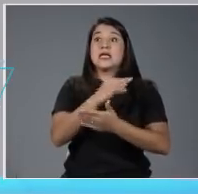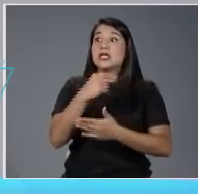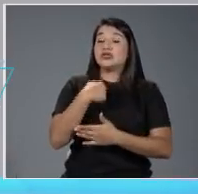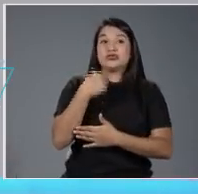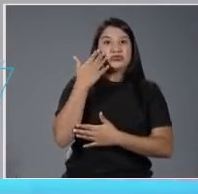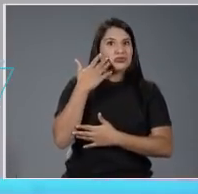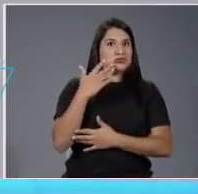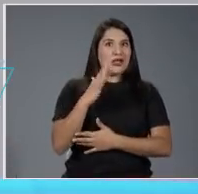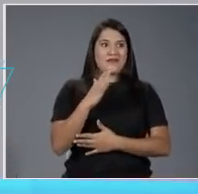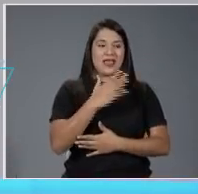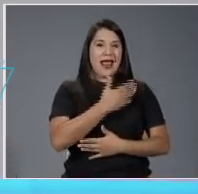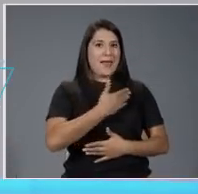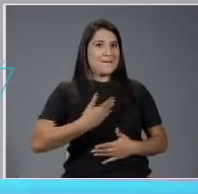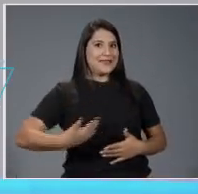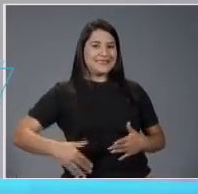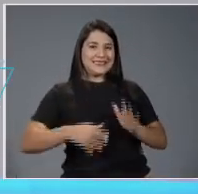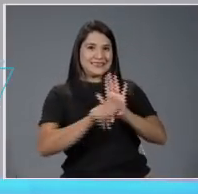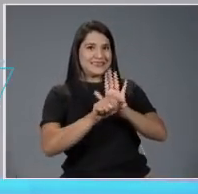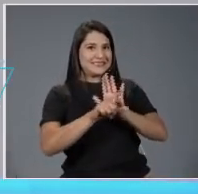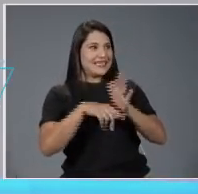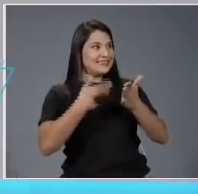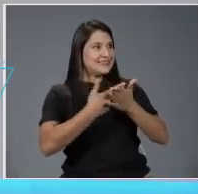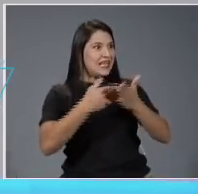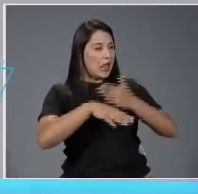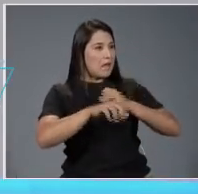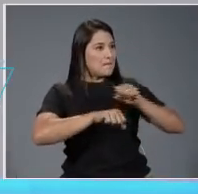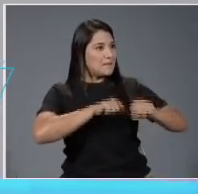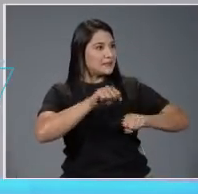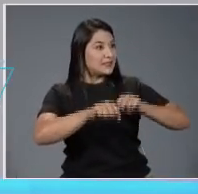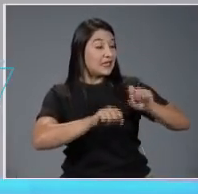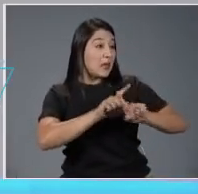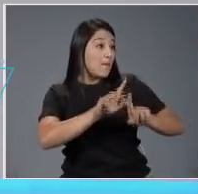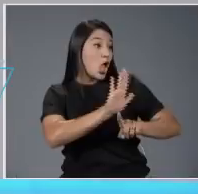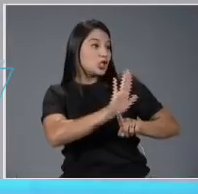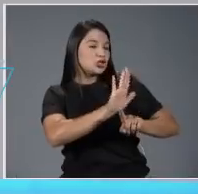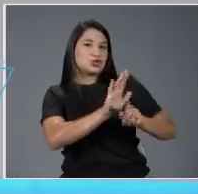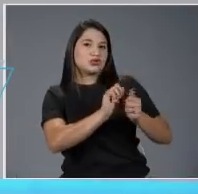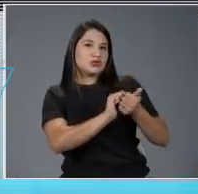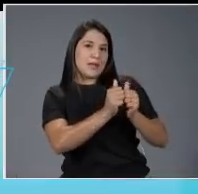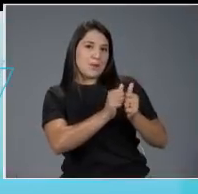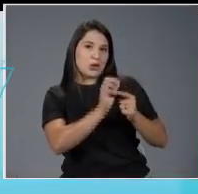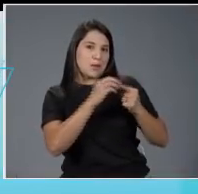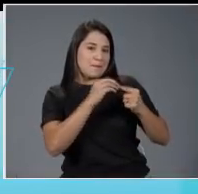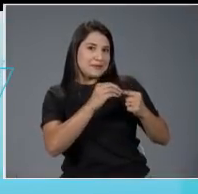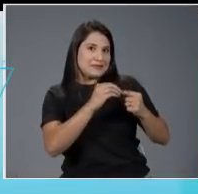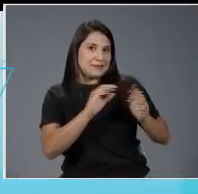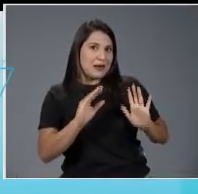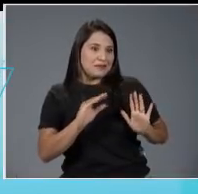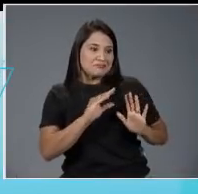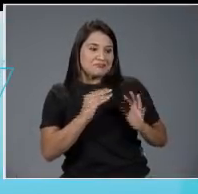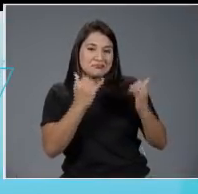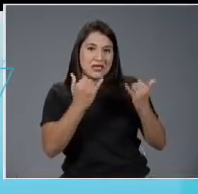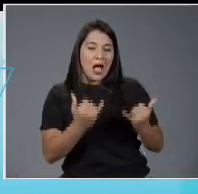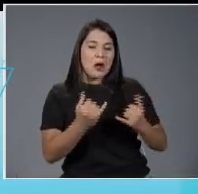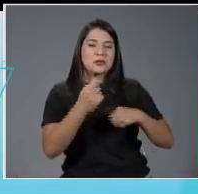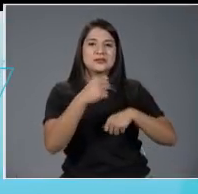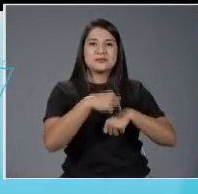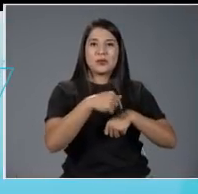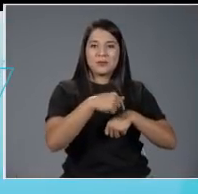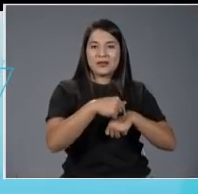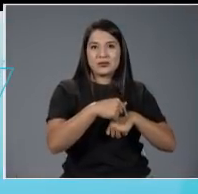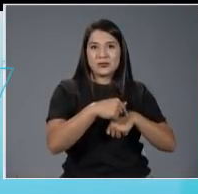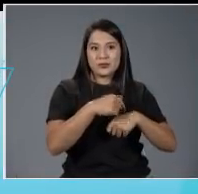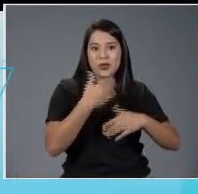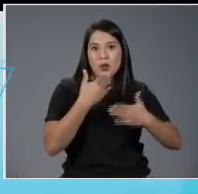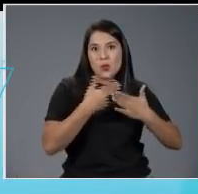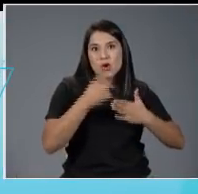Asamblea Legislativa, una mujer joven, iba a llegar en bicicleta, pero ese es su deporte principal, y estamos en momentos donde,